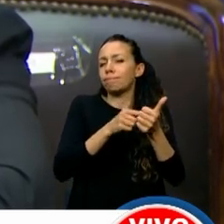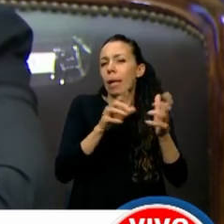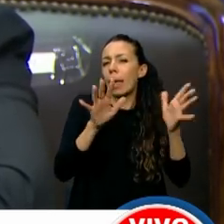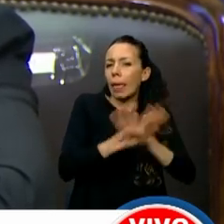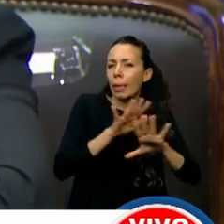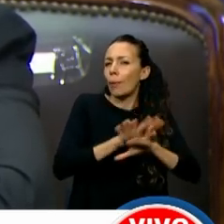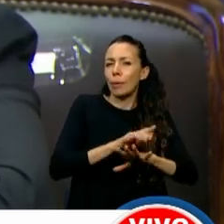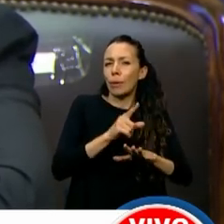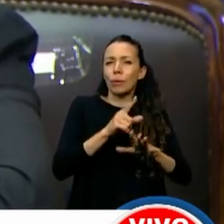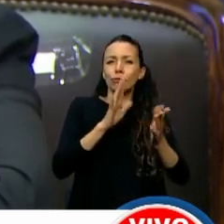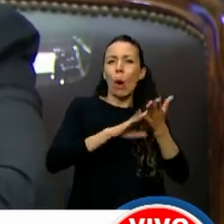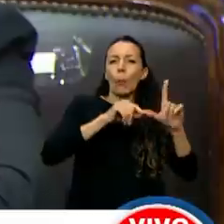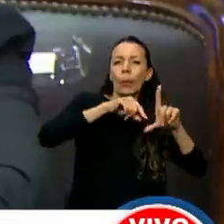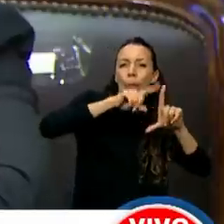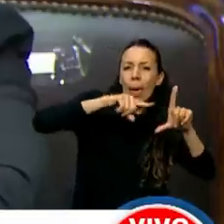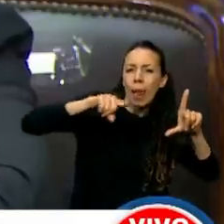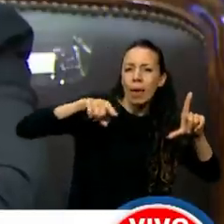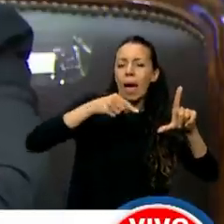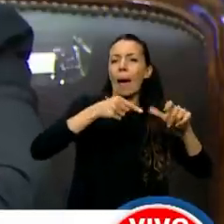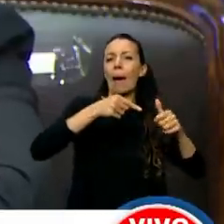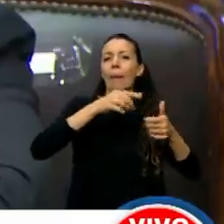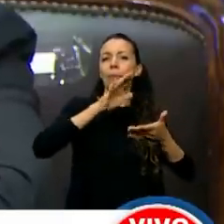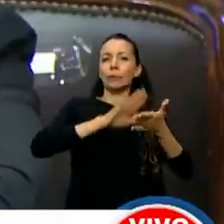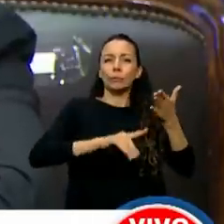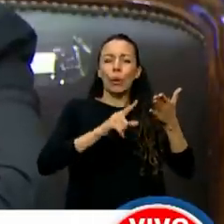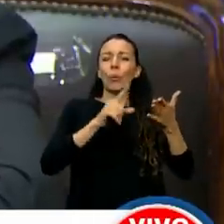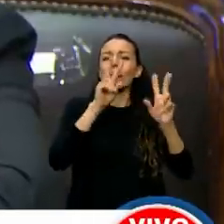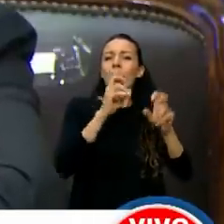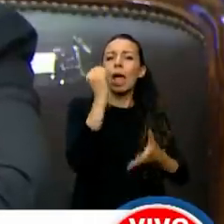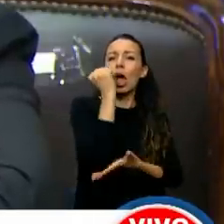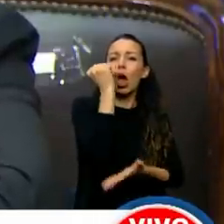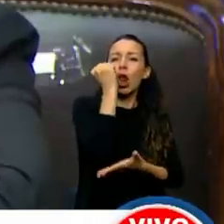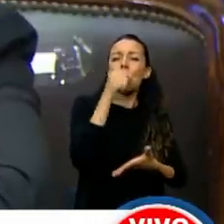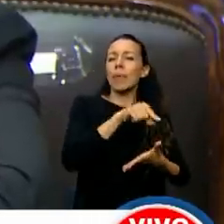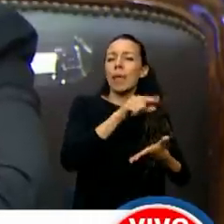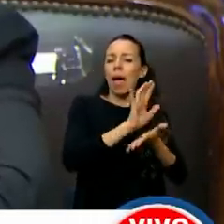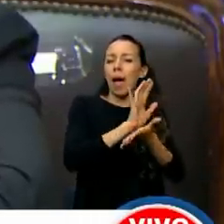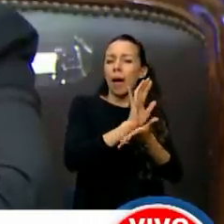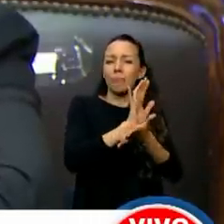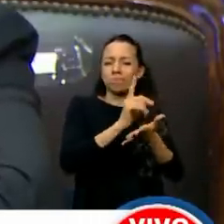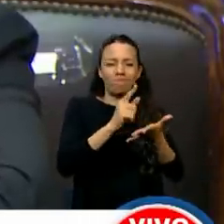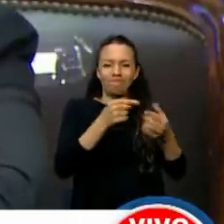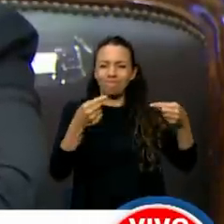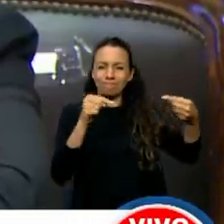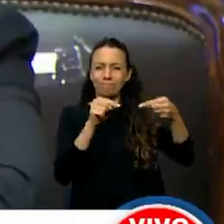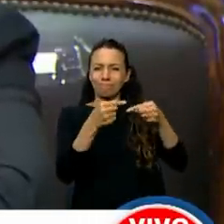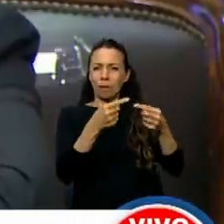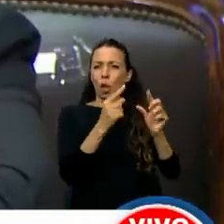subestimadas de inconsistencias macroeconómicas todas cuestiones que seguramente